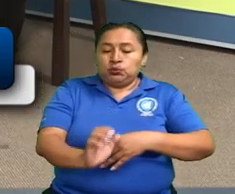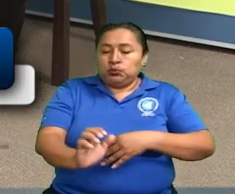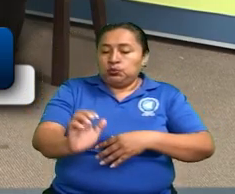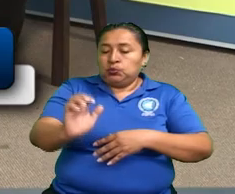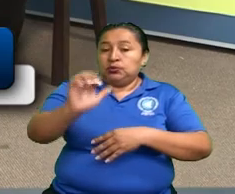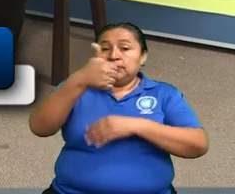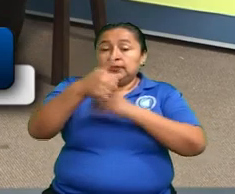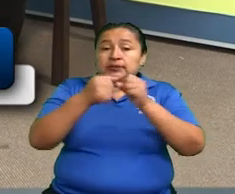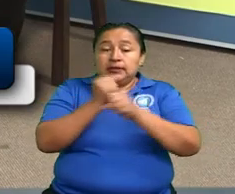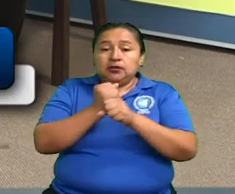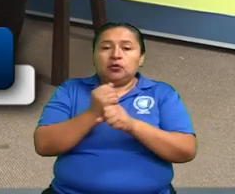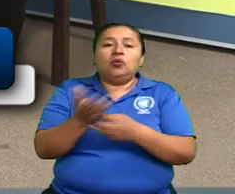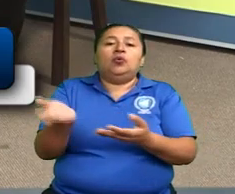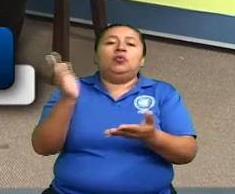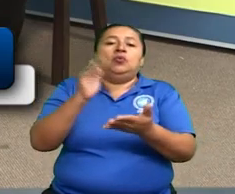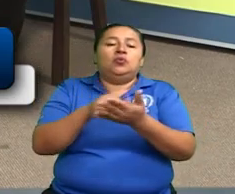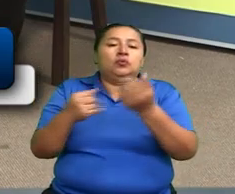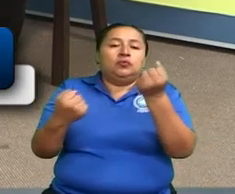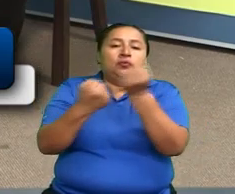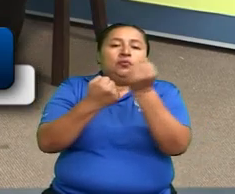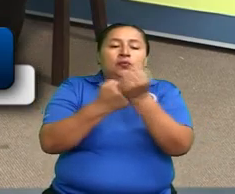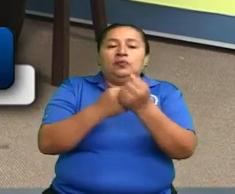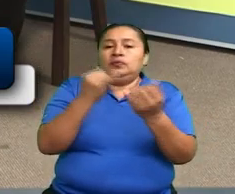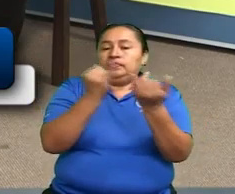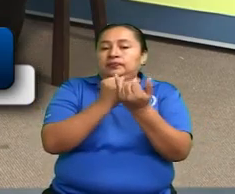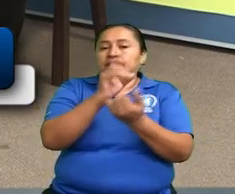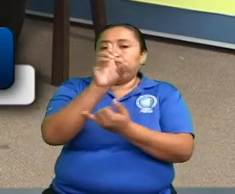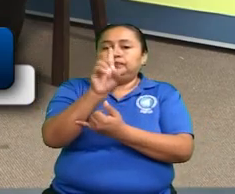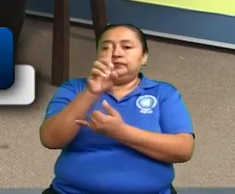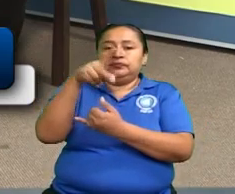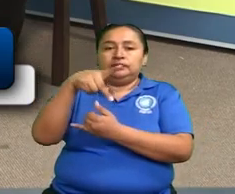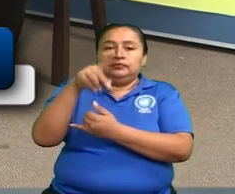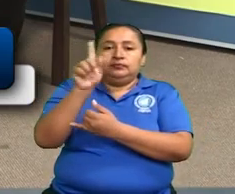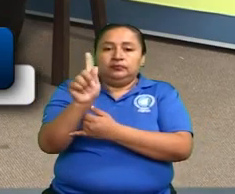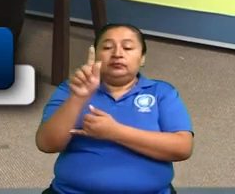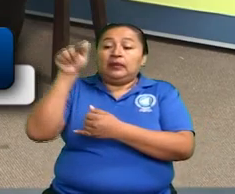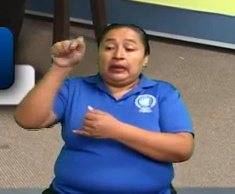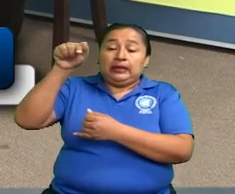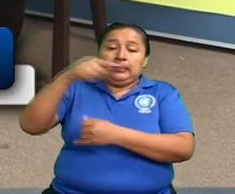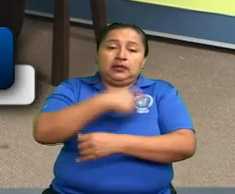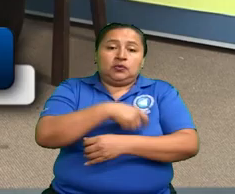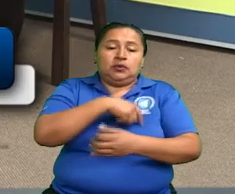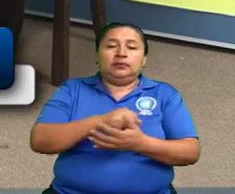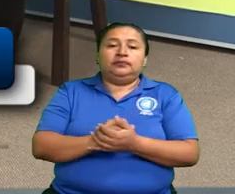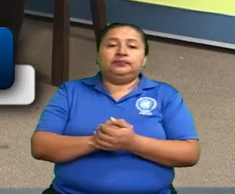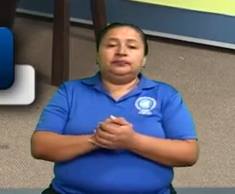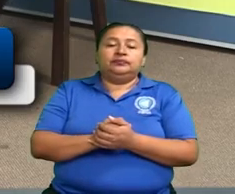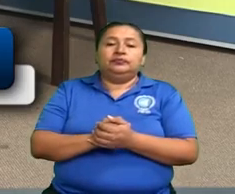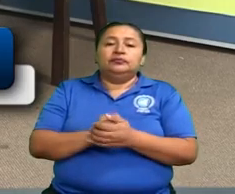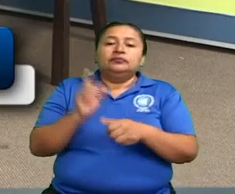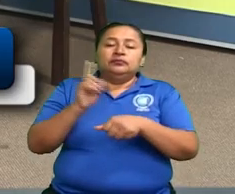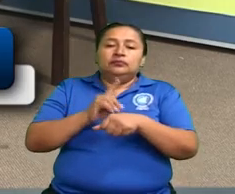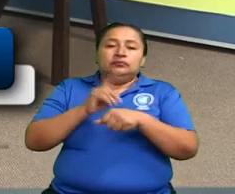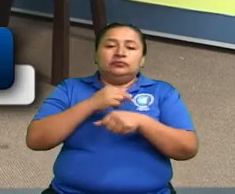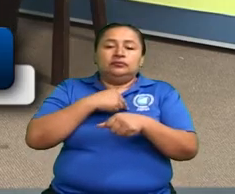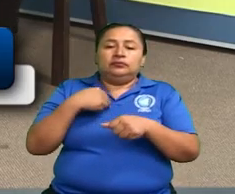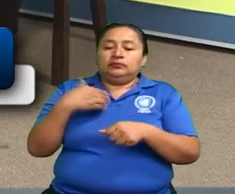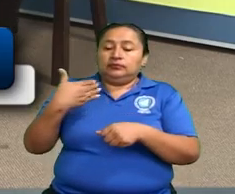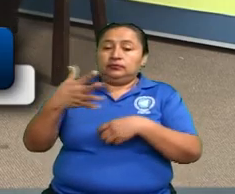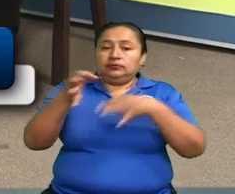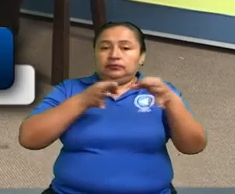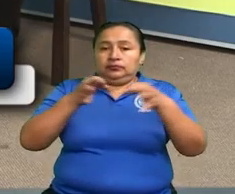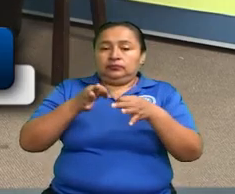a aplicar otro refuerzo de la misma DPT a nuestro niño escolar. Okay. Doctora, de eso vamos a estar hablando más detallado, pero